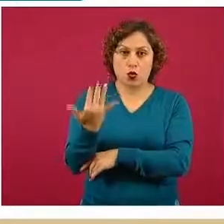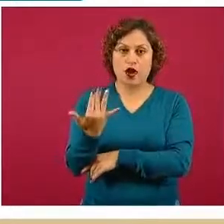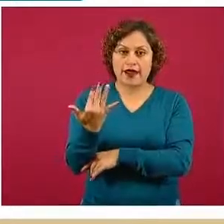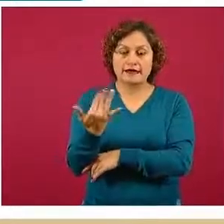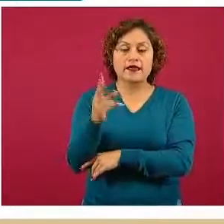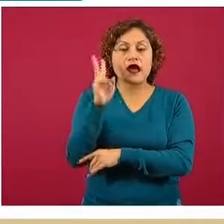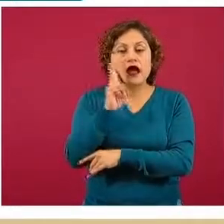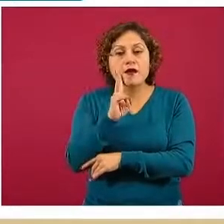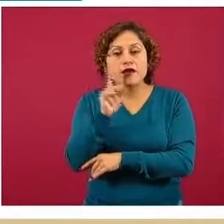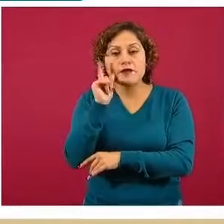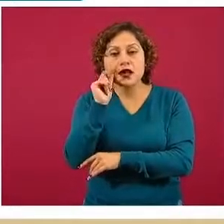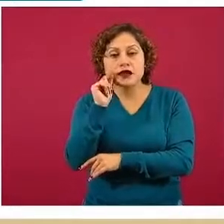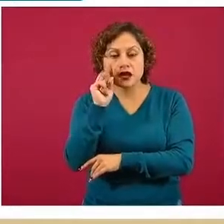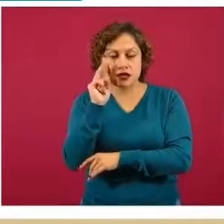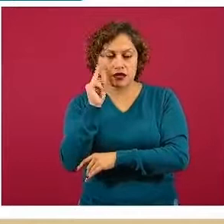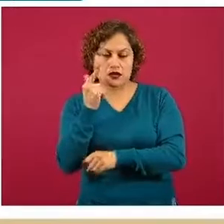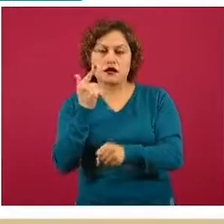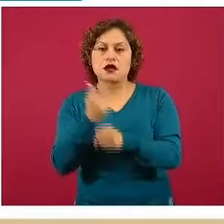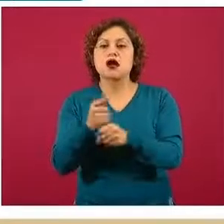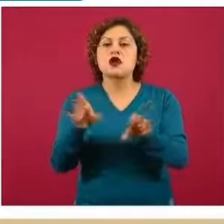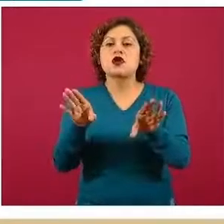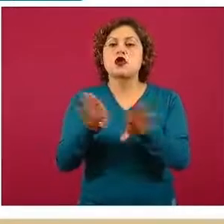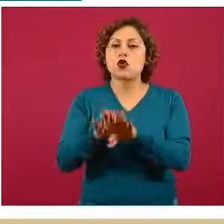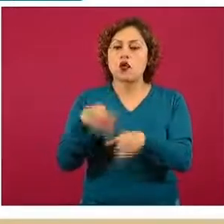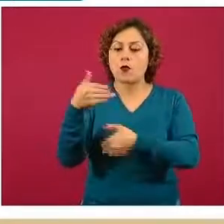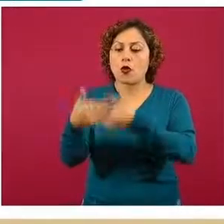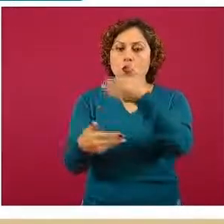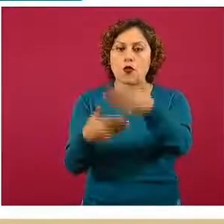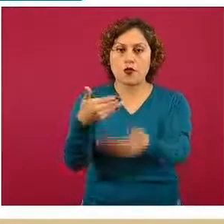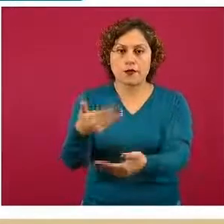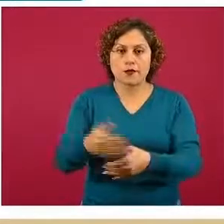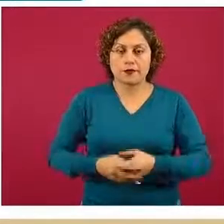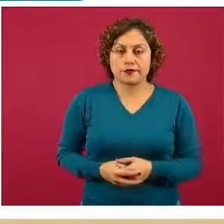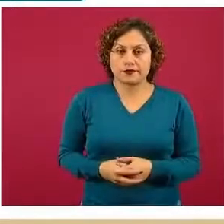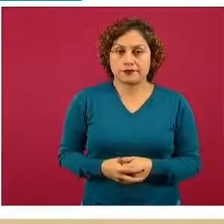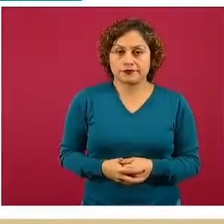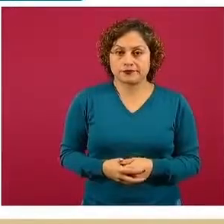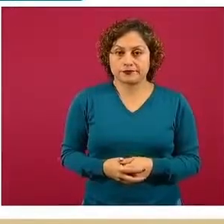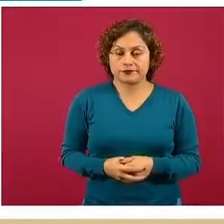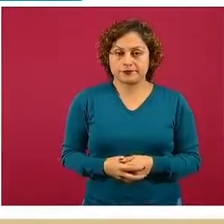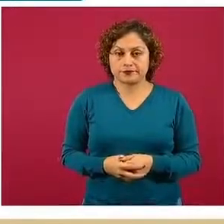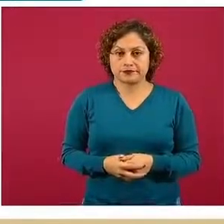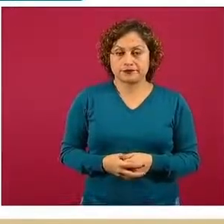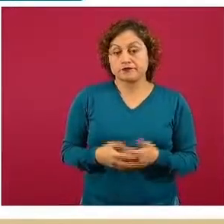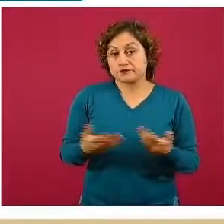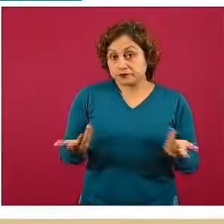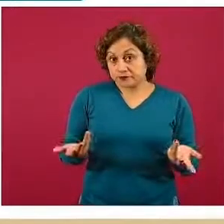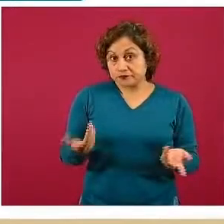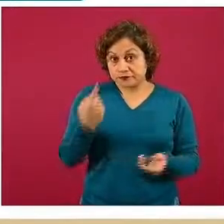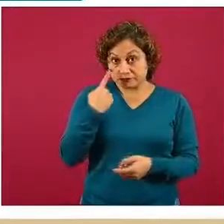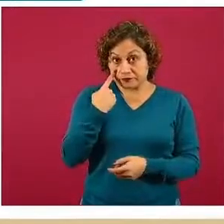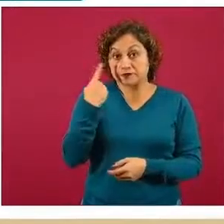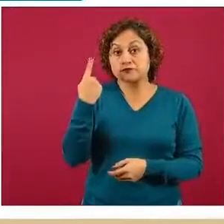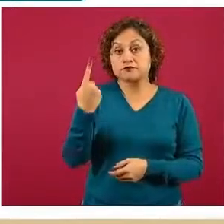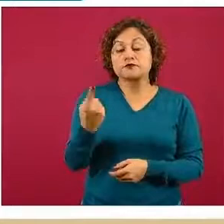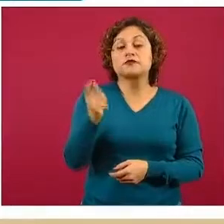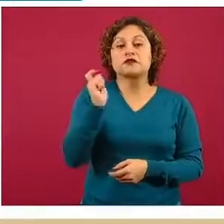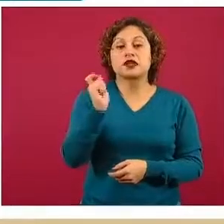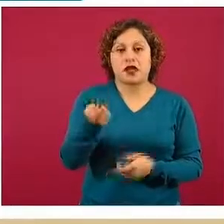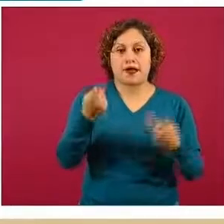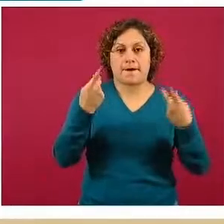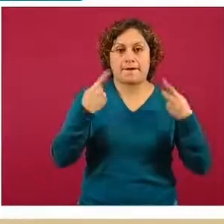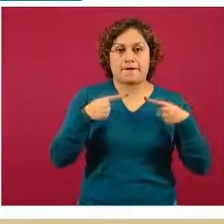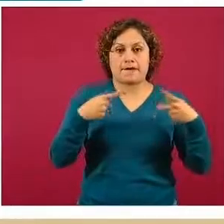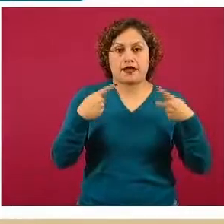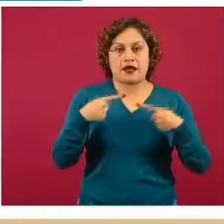apreciar cómo continúa este comportamiento para efectos de esta semana. Felizmente, el comportamiento de las personas